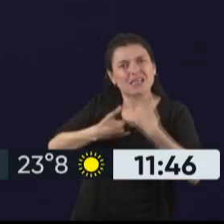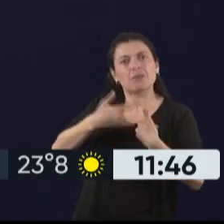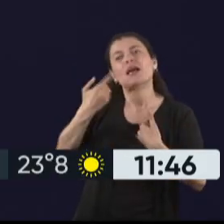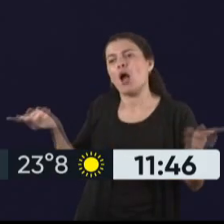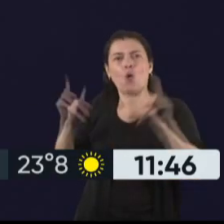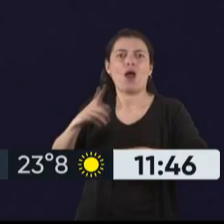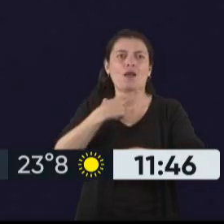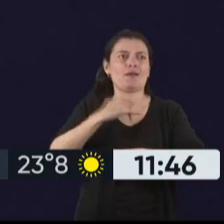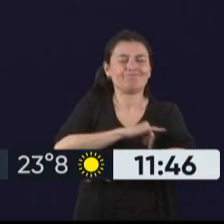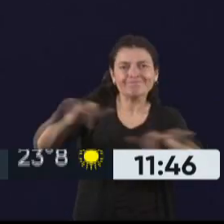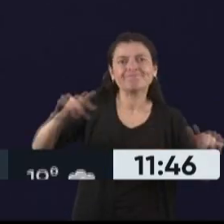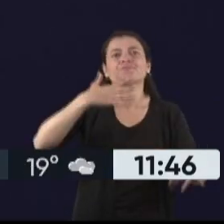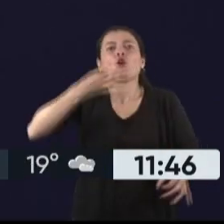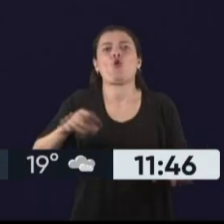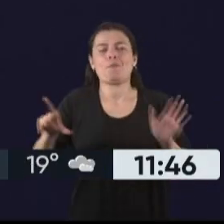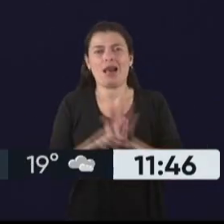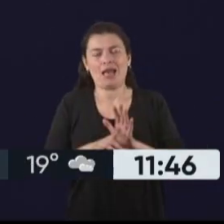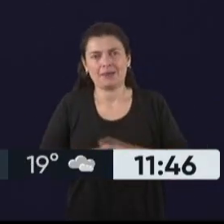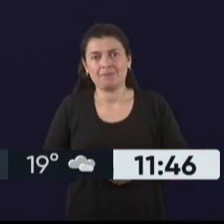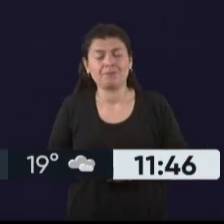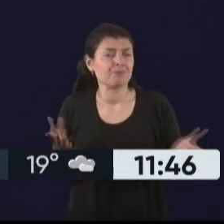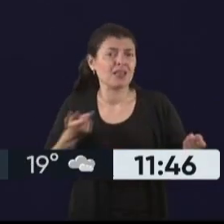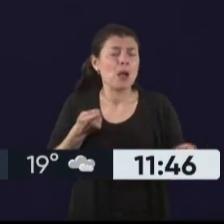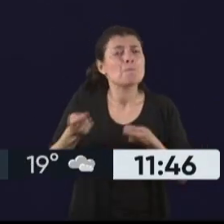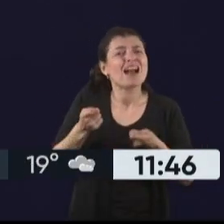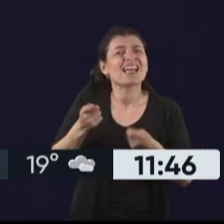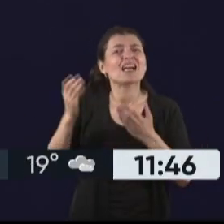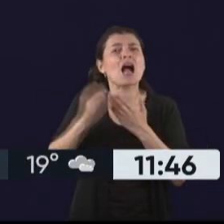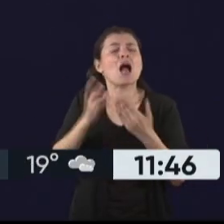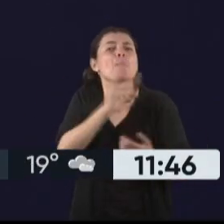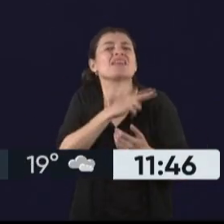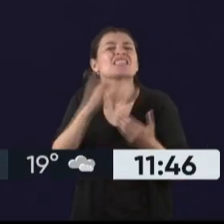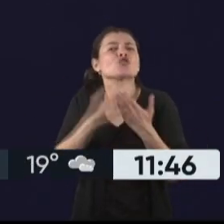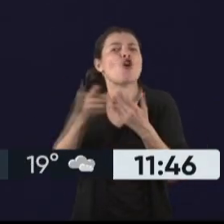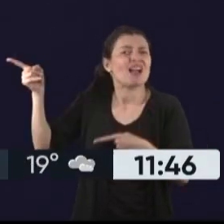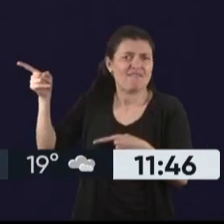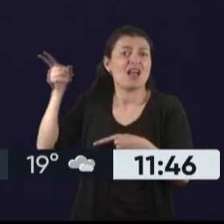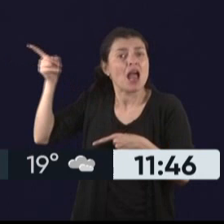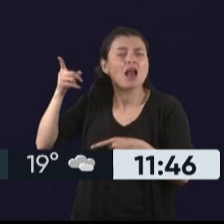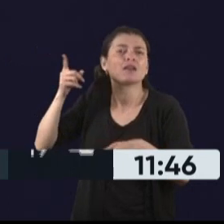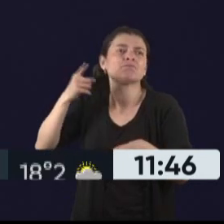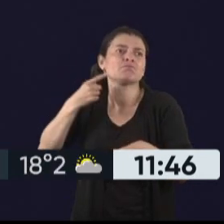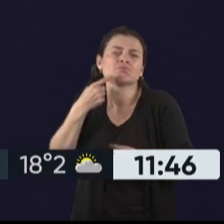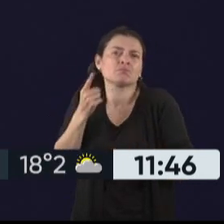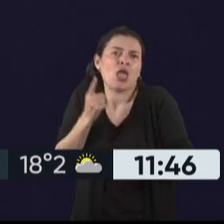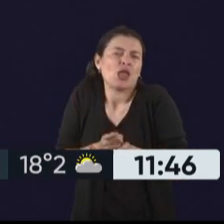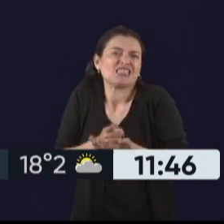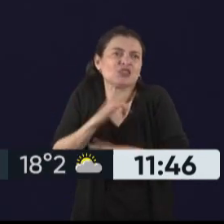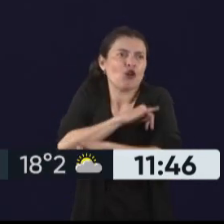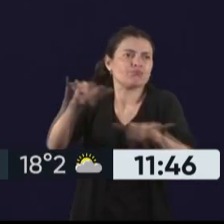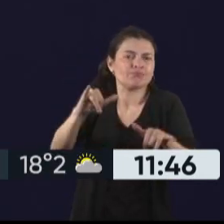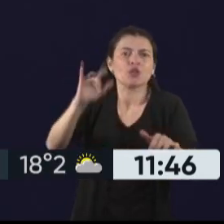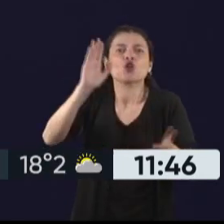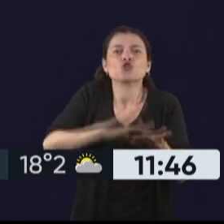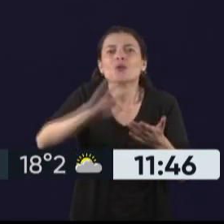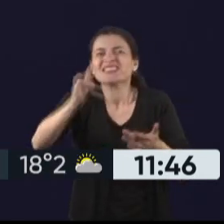al alcance del jefe de gabinete lo hará tal cual lo anuncié al pasar, como bien dijiste vos, y